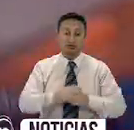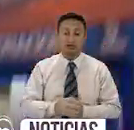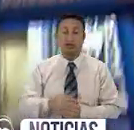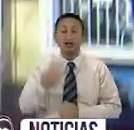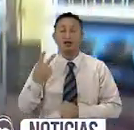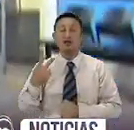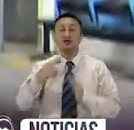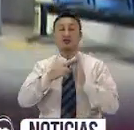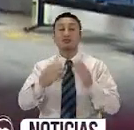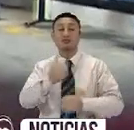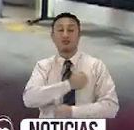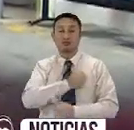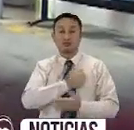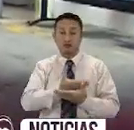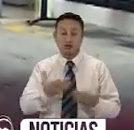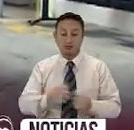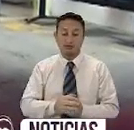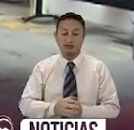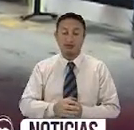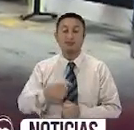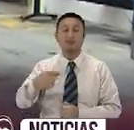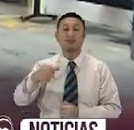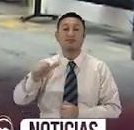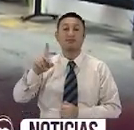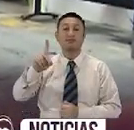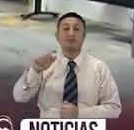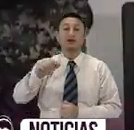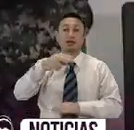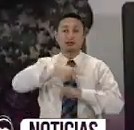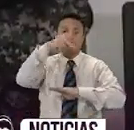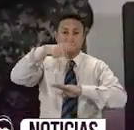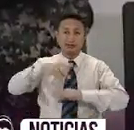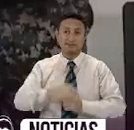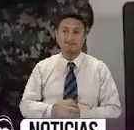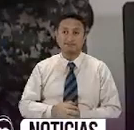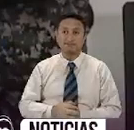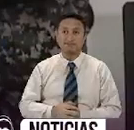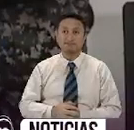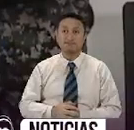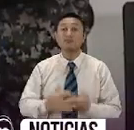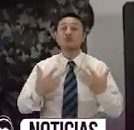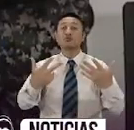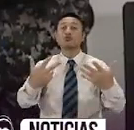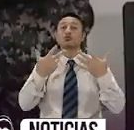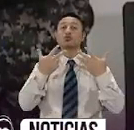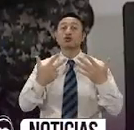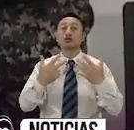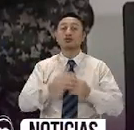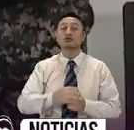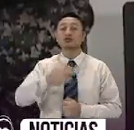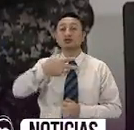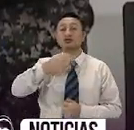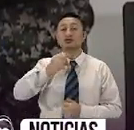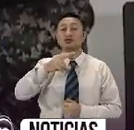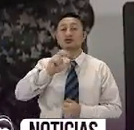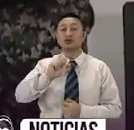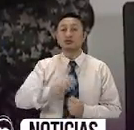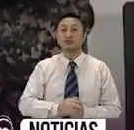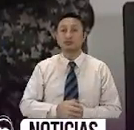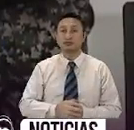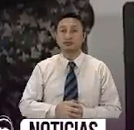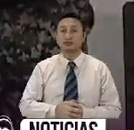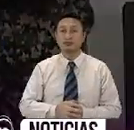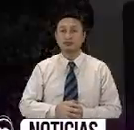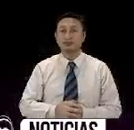de la Propiedad, 1 al GAD Municipal de Durán, 8 son miembros de los Chone Killers y un detenido